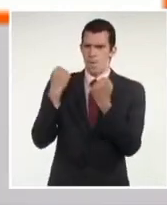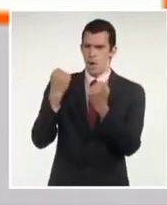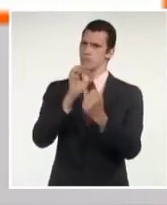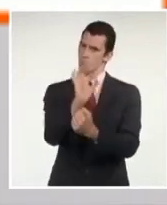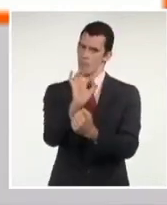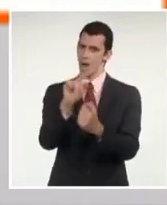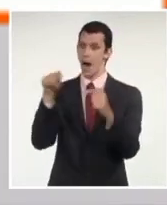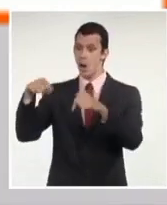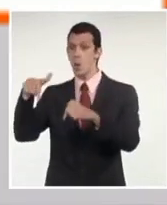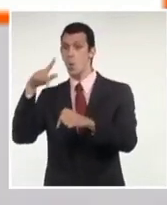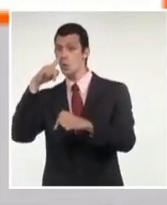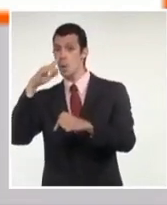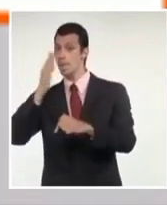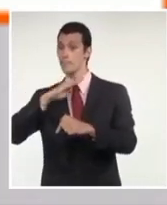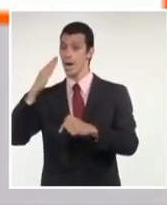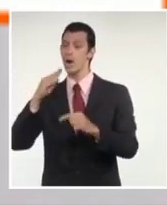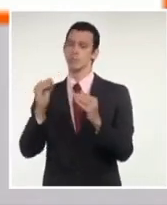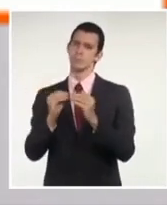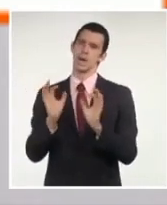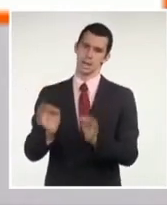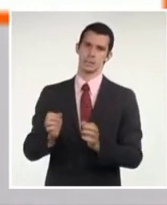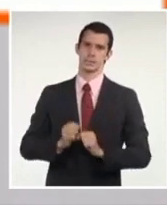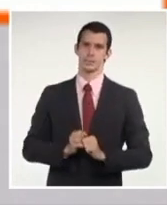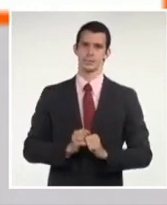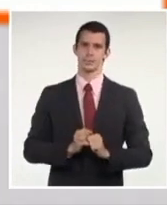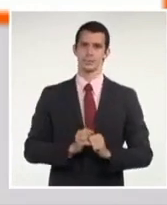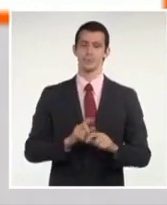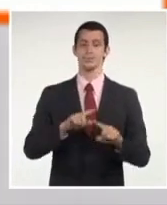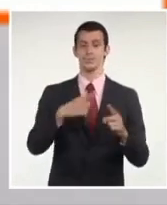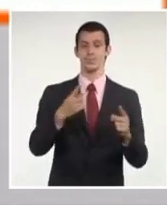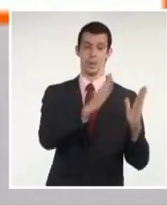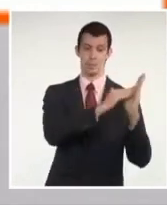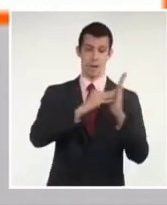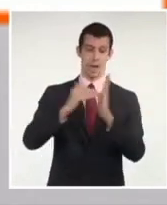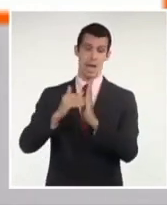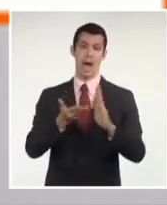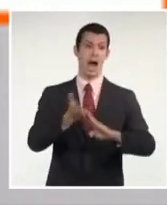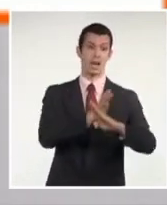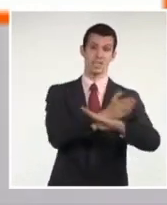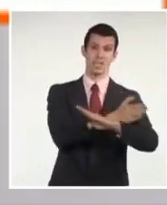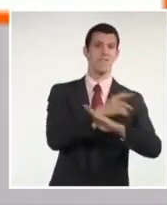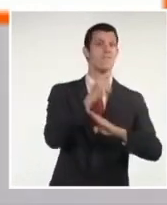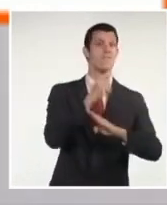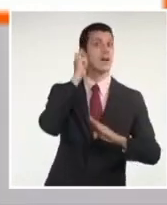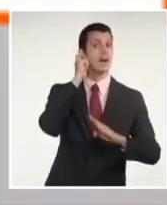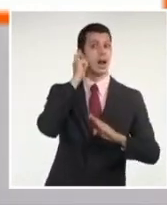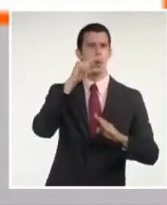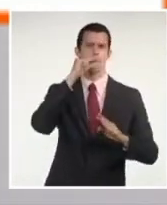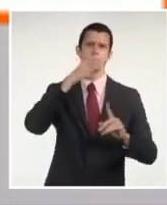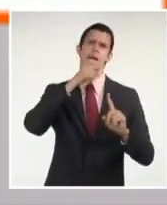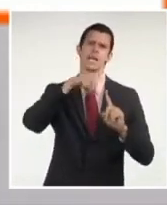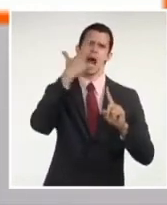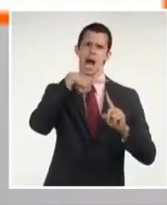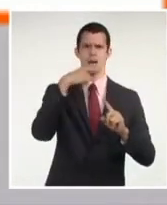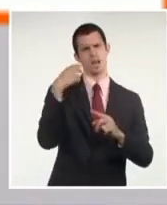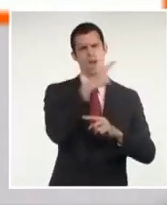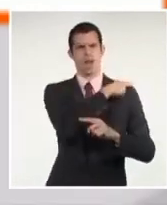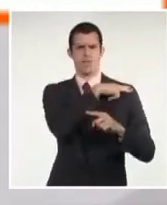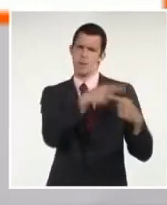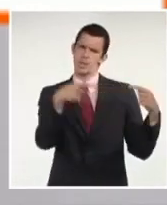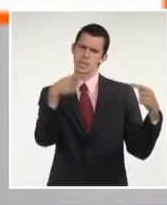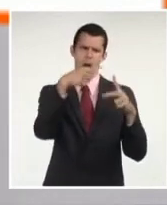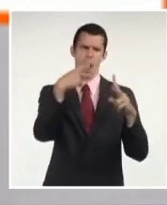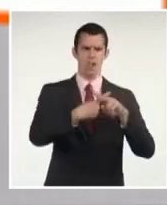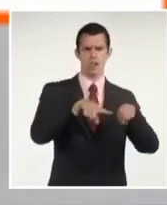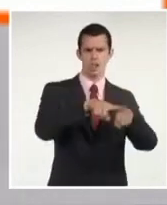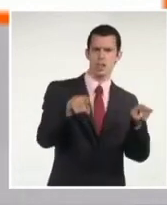con un 25%, y la de California, la Epsilon, que es la 8%. Eso ha sido cuando usted toma muestra desde el 28 de diciembre hasta